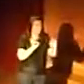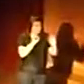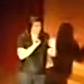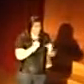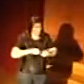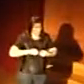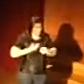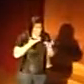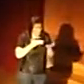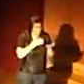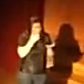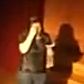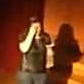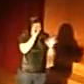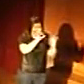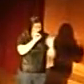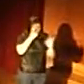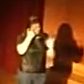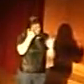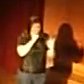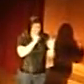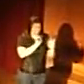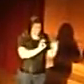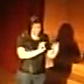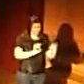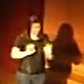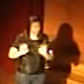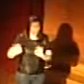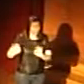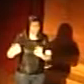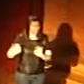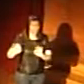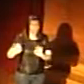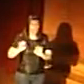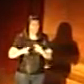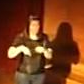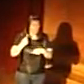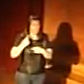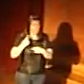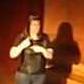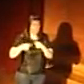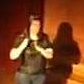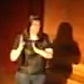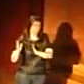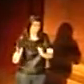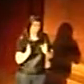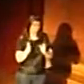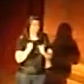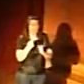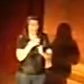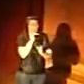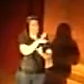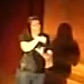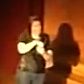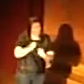para por ordenarnos un poco la cabeza la siguiente generación Aunque algunos pertenecen a la misma pero el